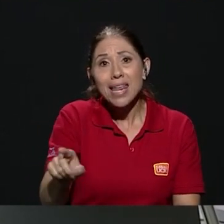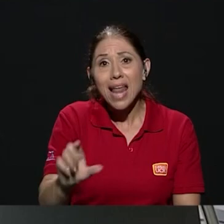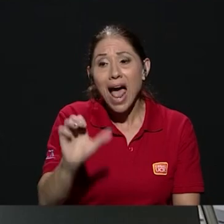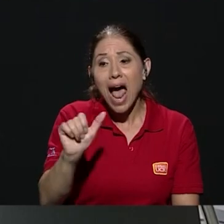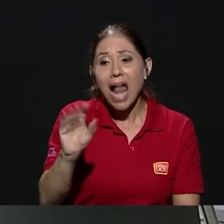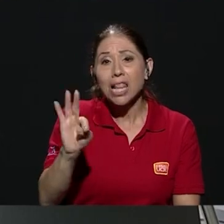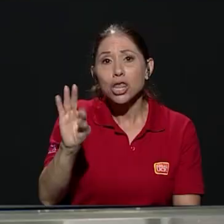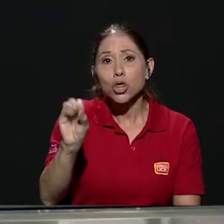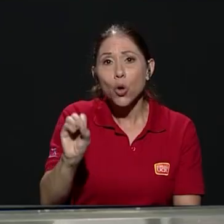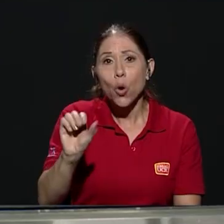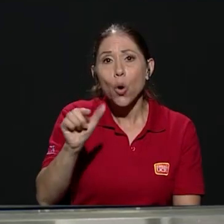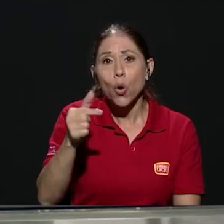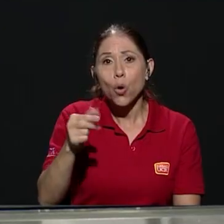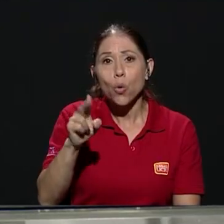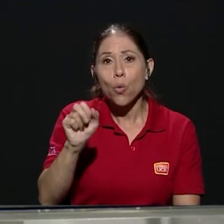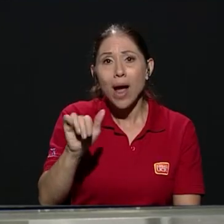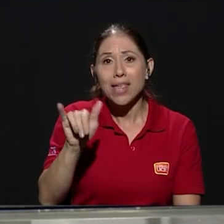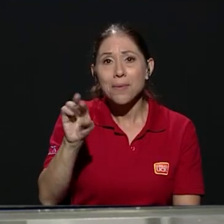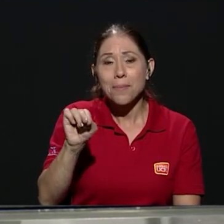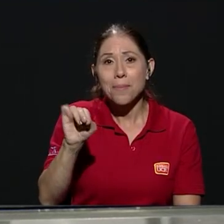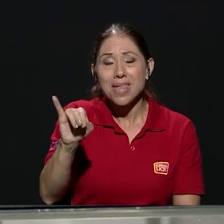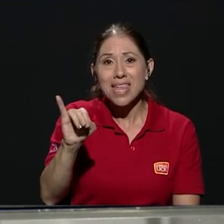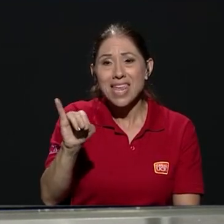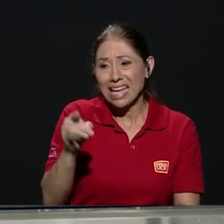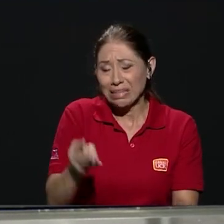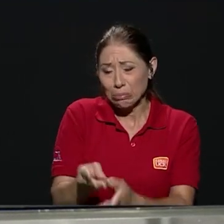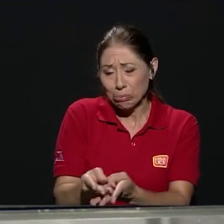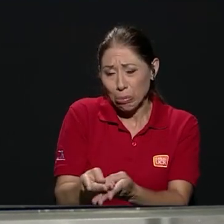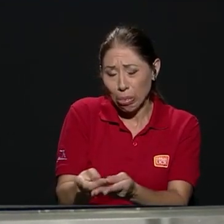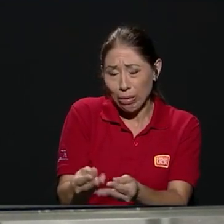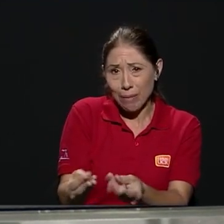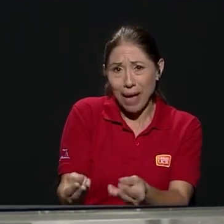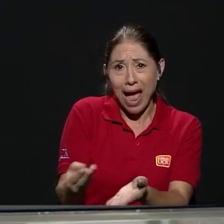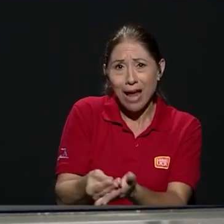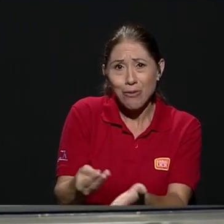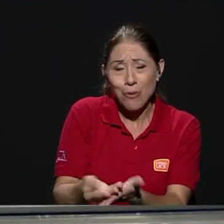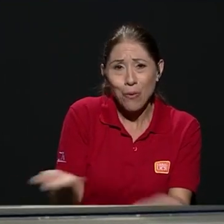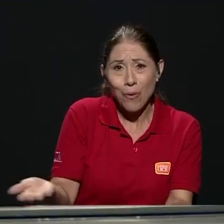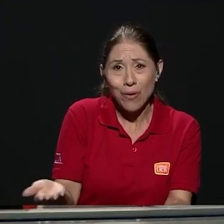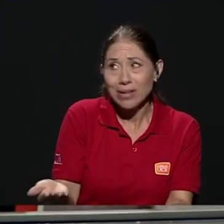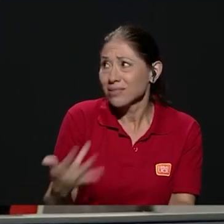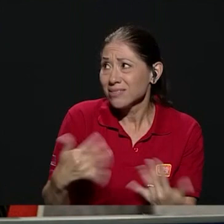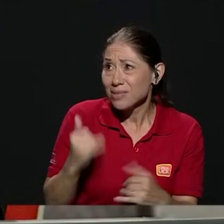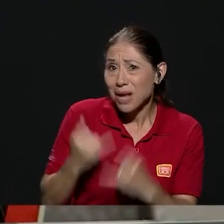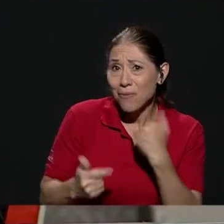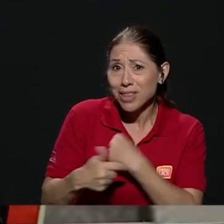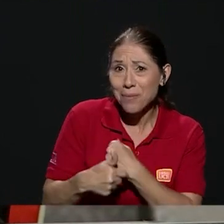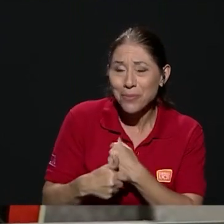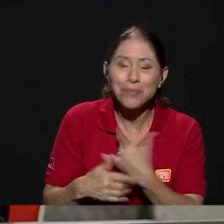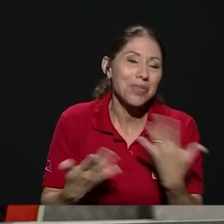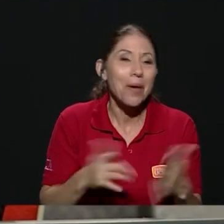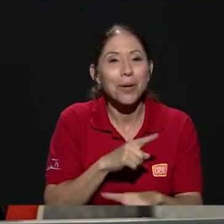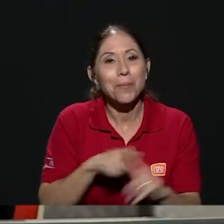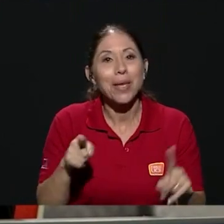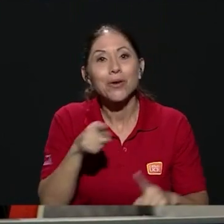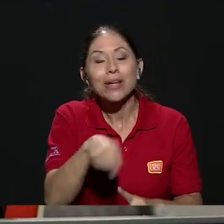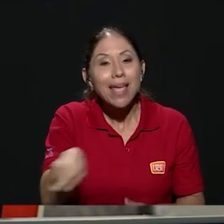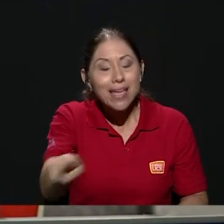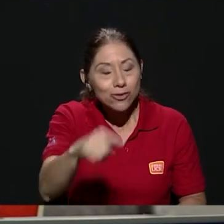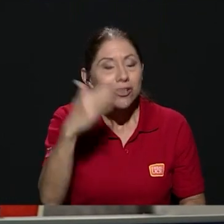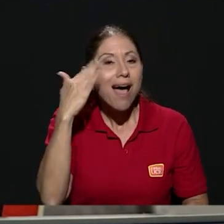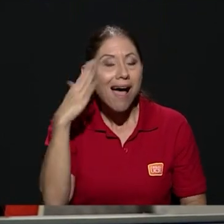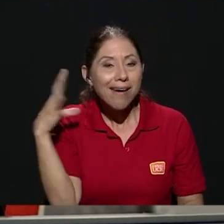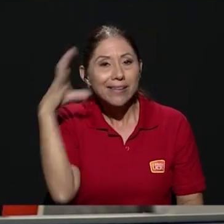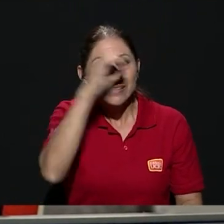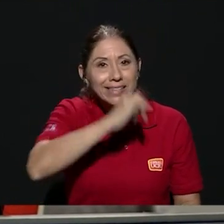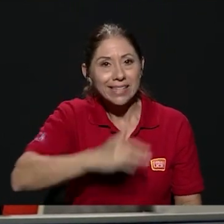prácticamente es barro para llegar. Ya se me acabó el tiempo que me está... Pero prácticamente es eso, sensibilizar, lograr